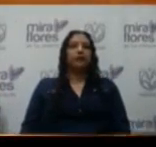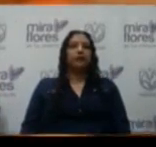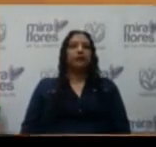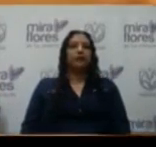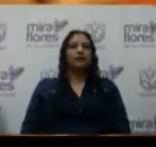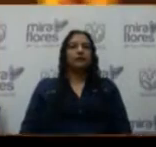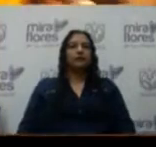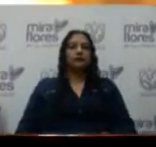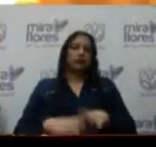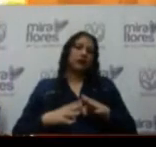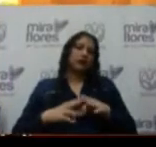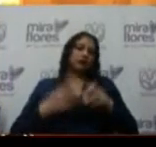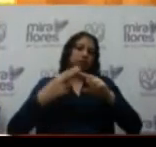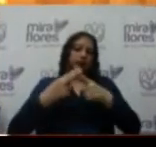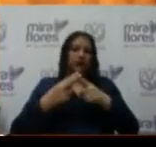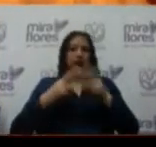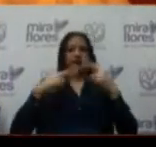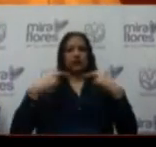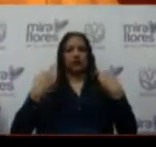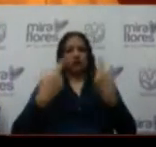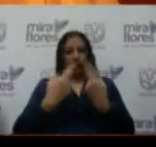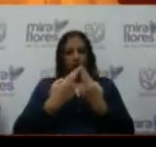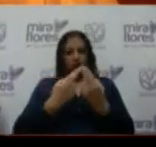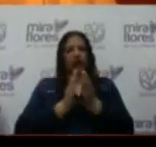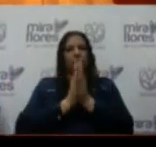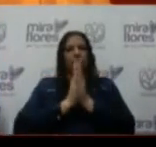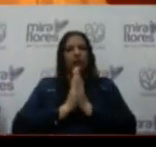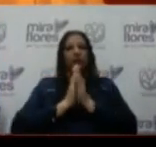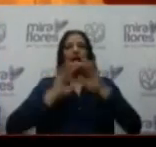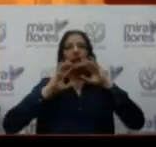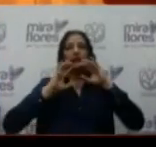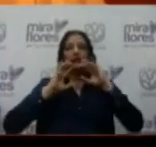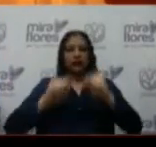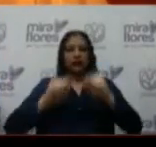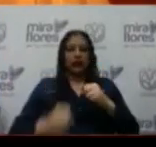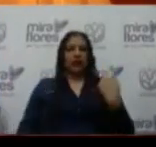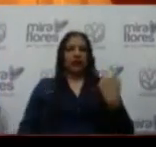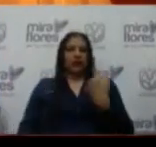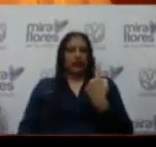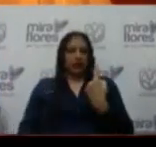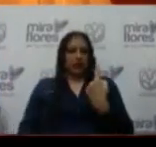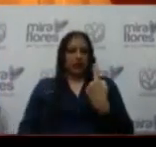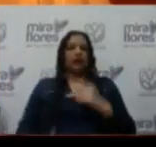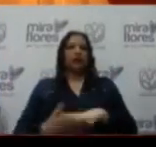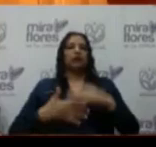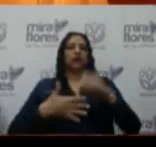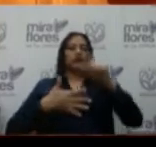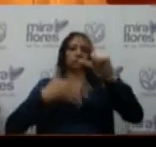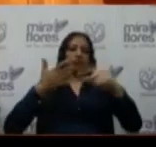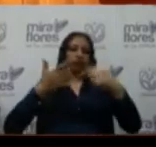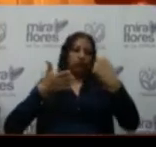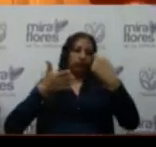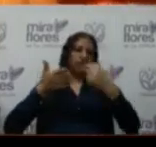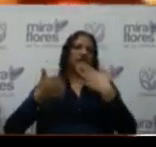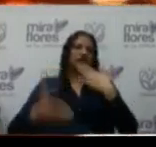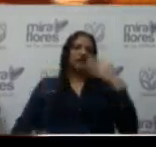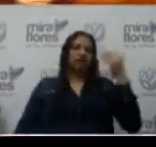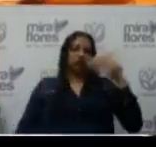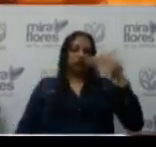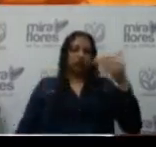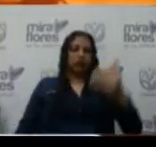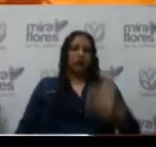Se abre la sesión y le pedimos a nuestra secretaria general del Consejo que se sirva a pasar la lista del caso.